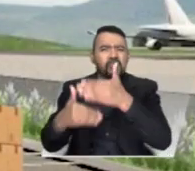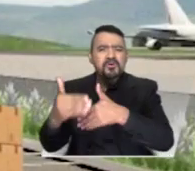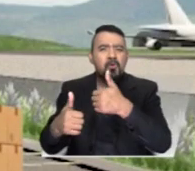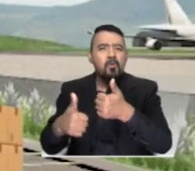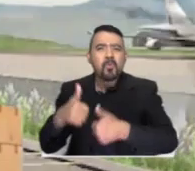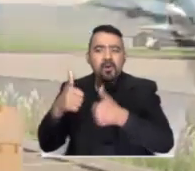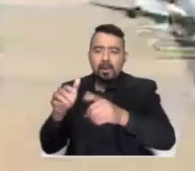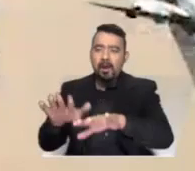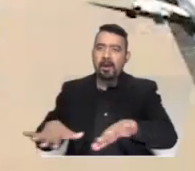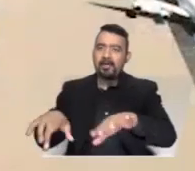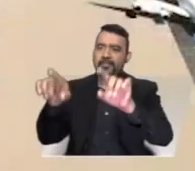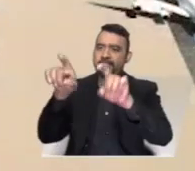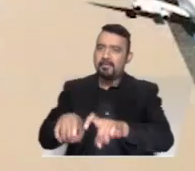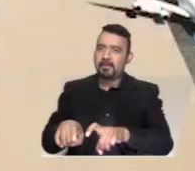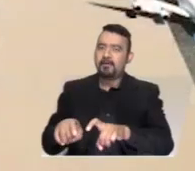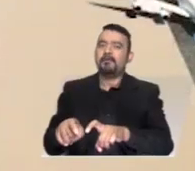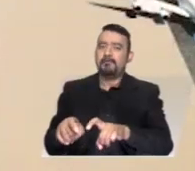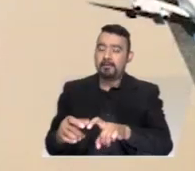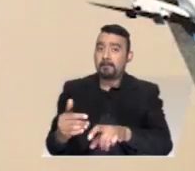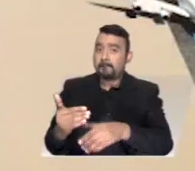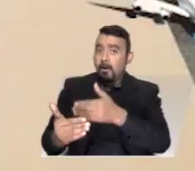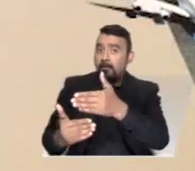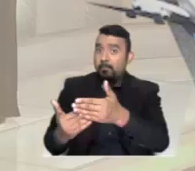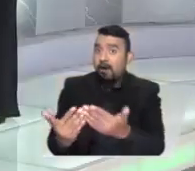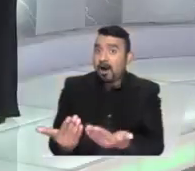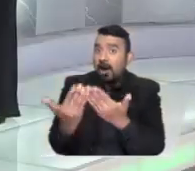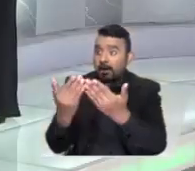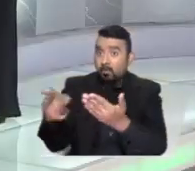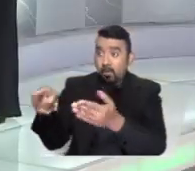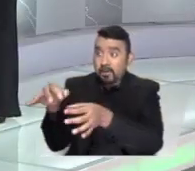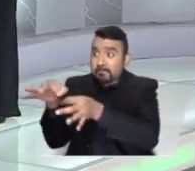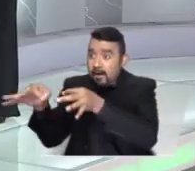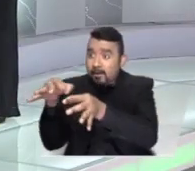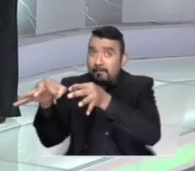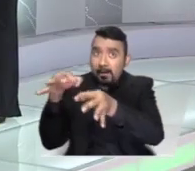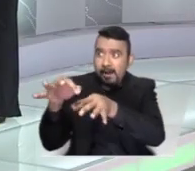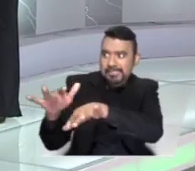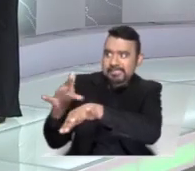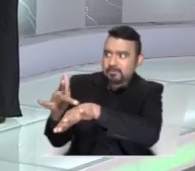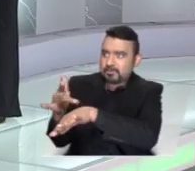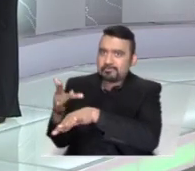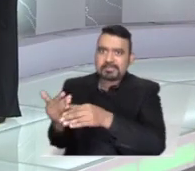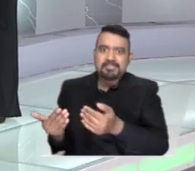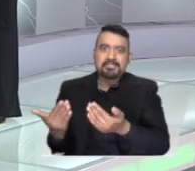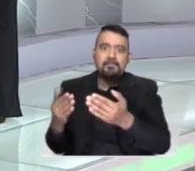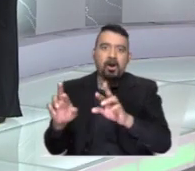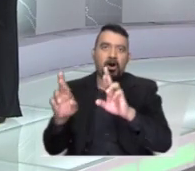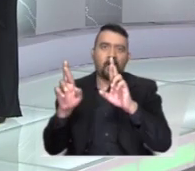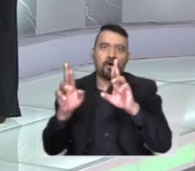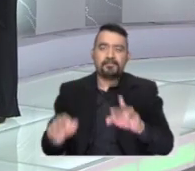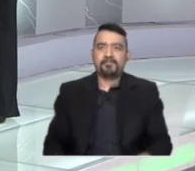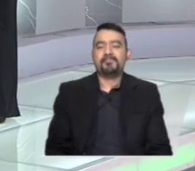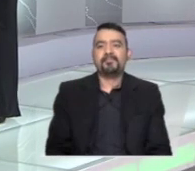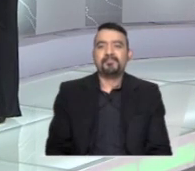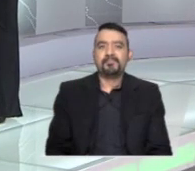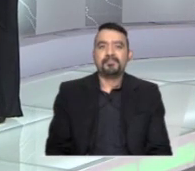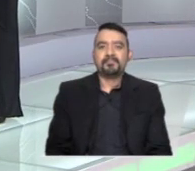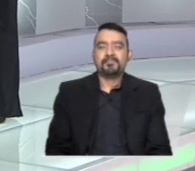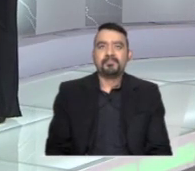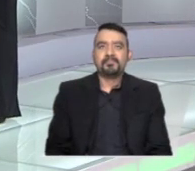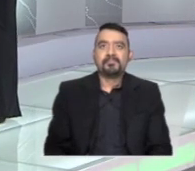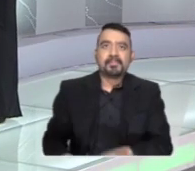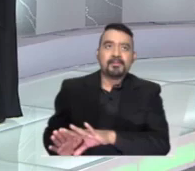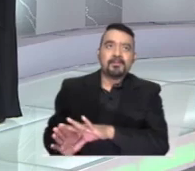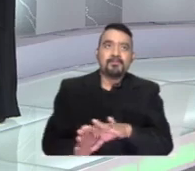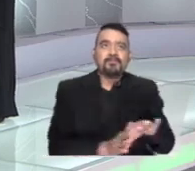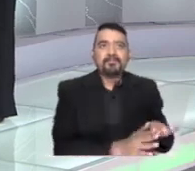estas subregiones desde la nueva terminal aérea. Un aeropuerto que inició construcción hace poco es el del Café en Palestina